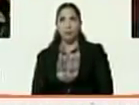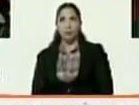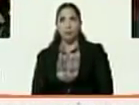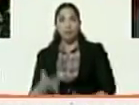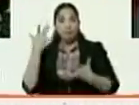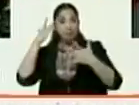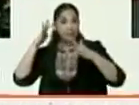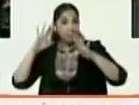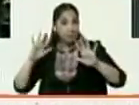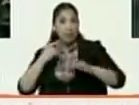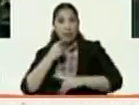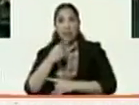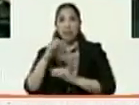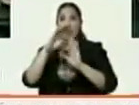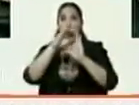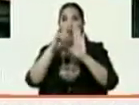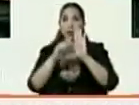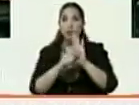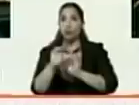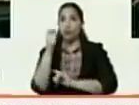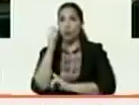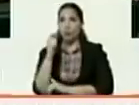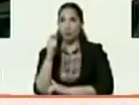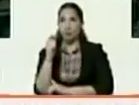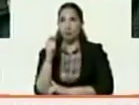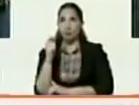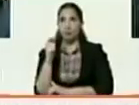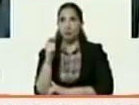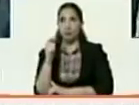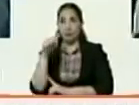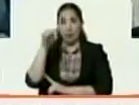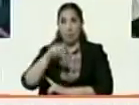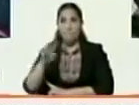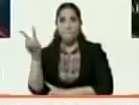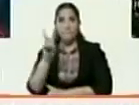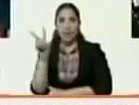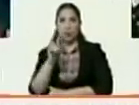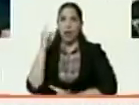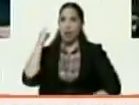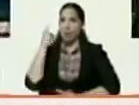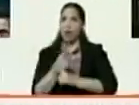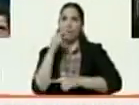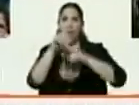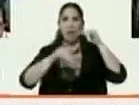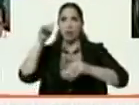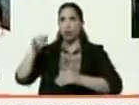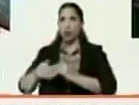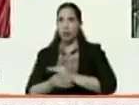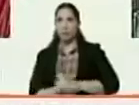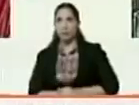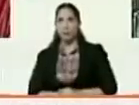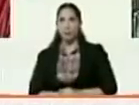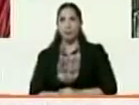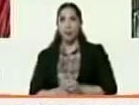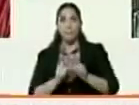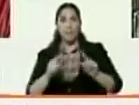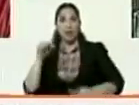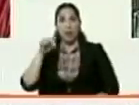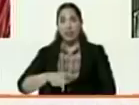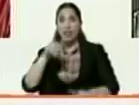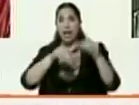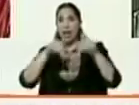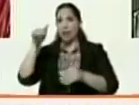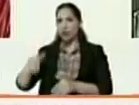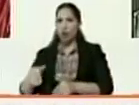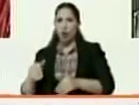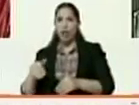según establece esta constitución, aquí en Venezuela va a haber elecciones. Pero aquí va a haber elecciones